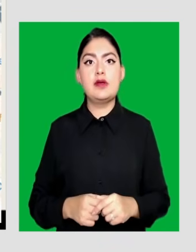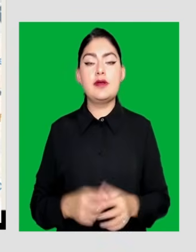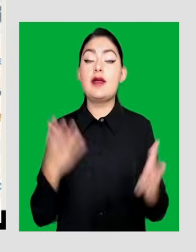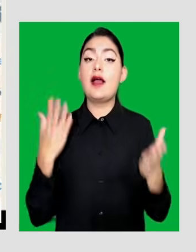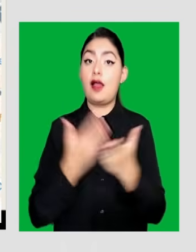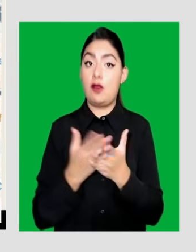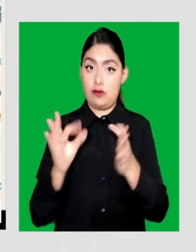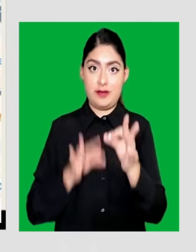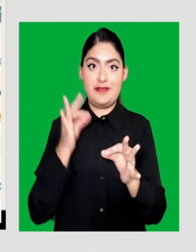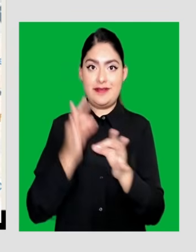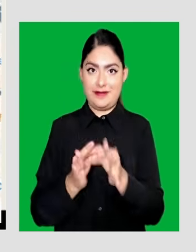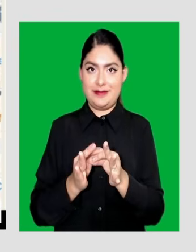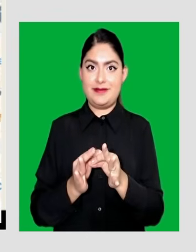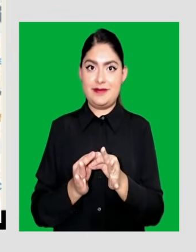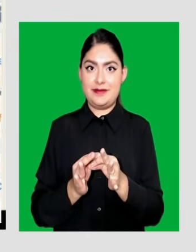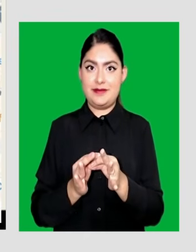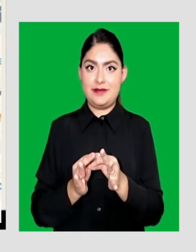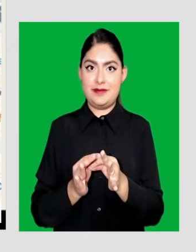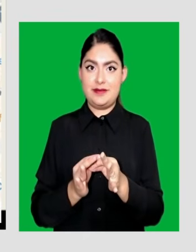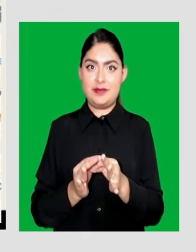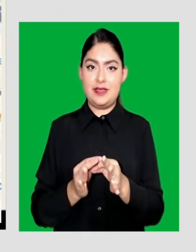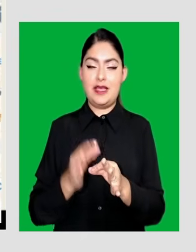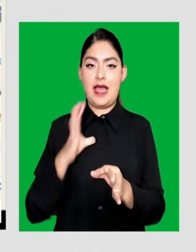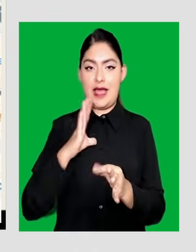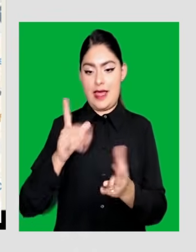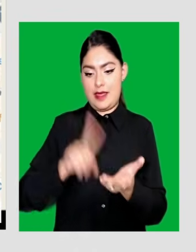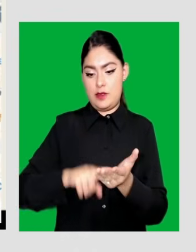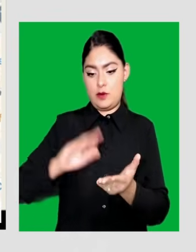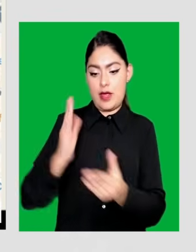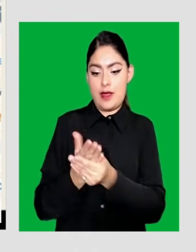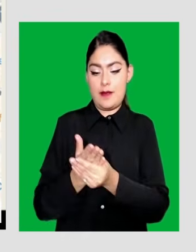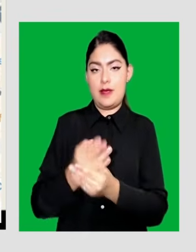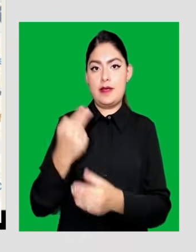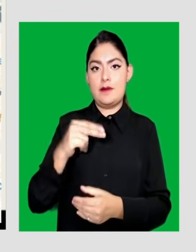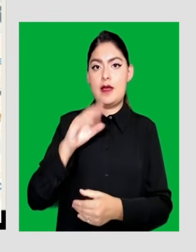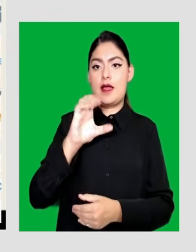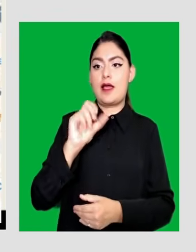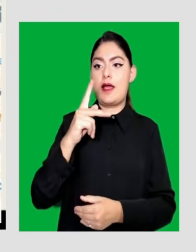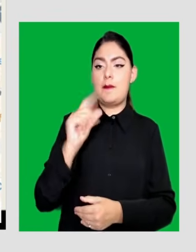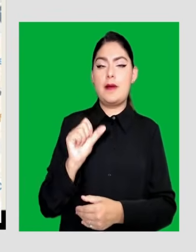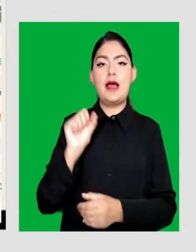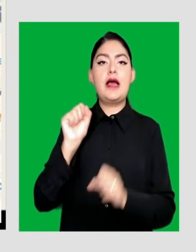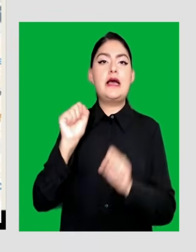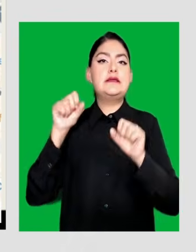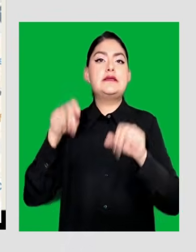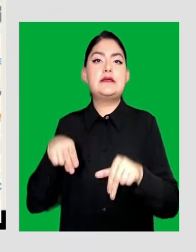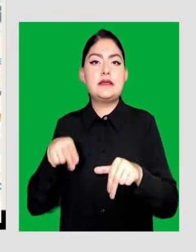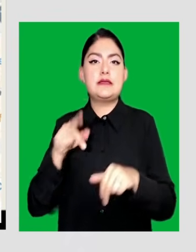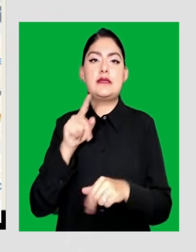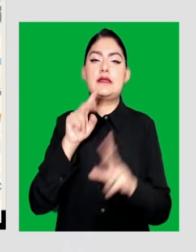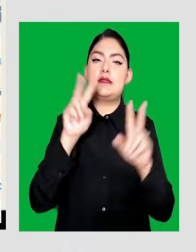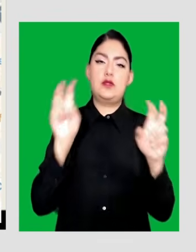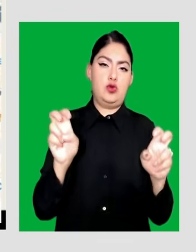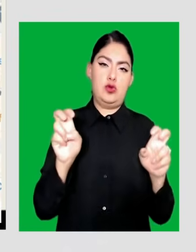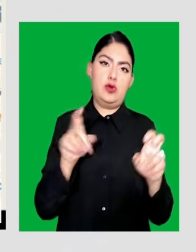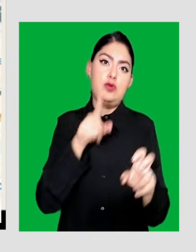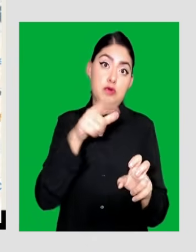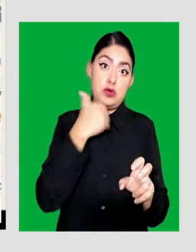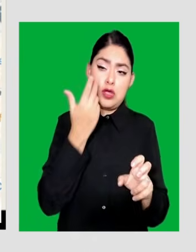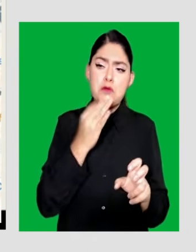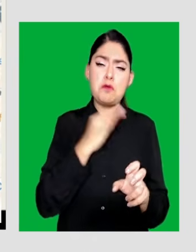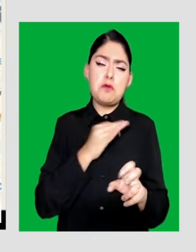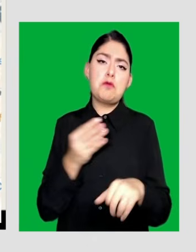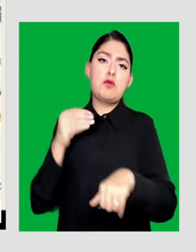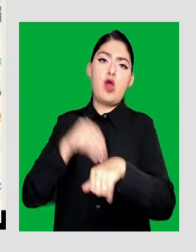Para terminar de agregar esta capa a nuestro proyecto, simplemente apretamos el signo de más que aparece al poner